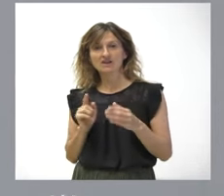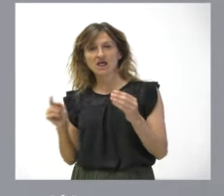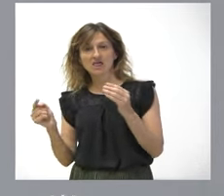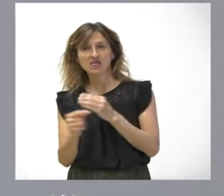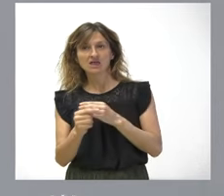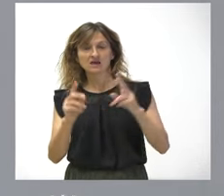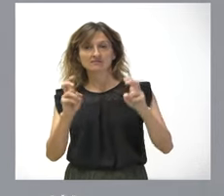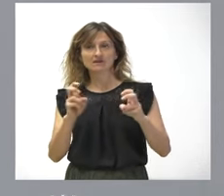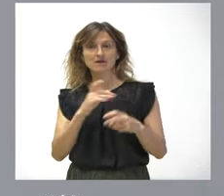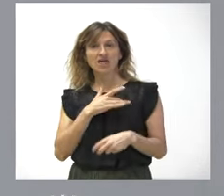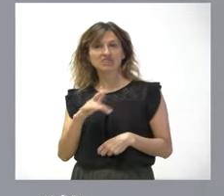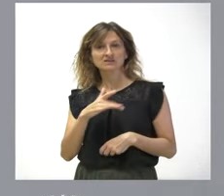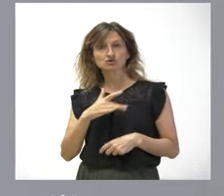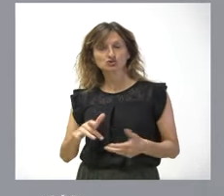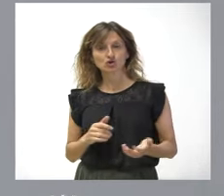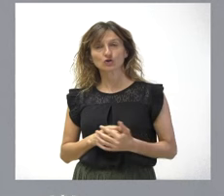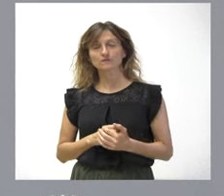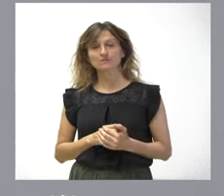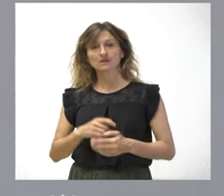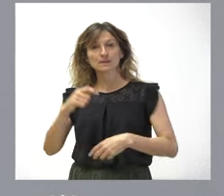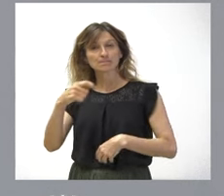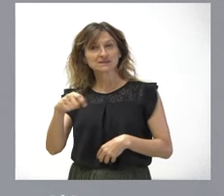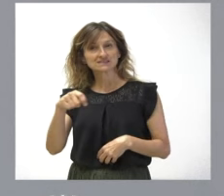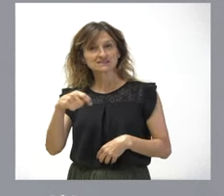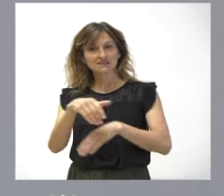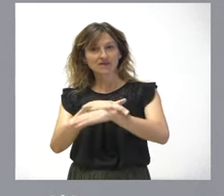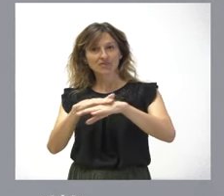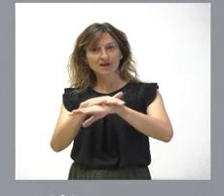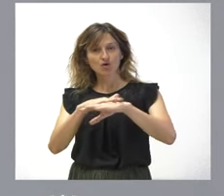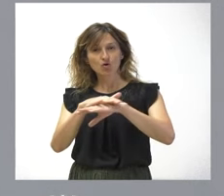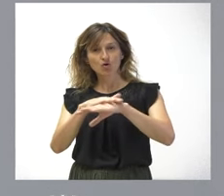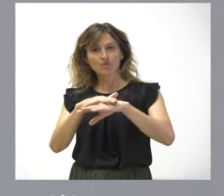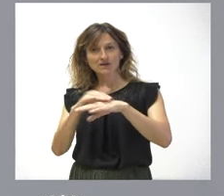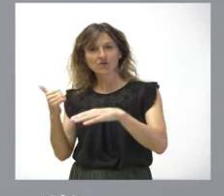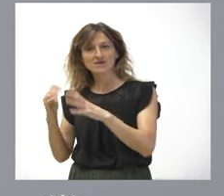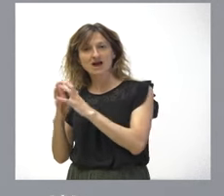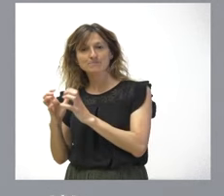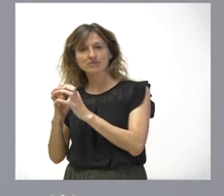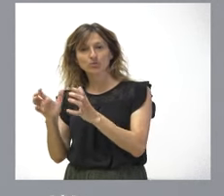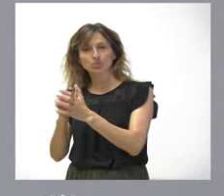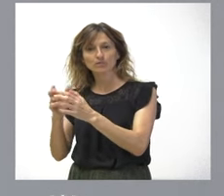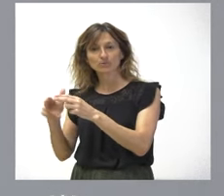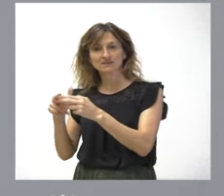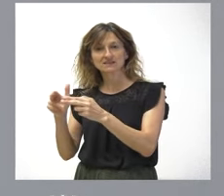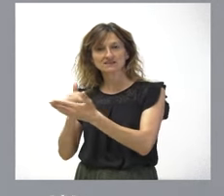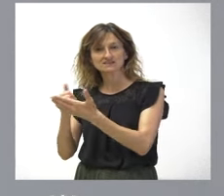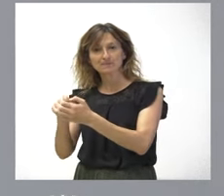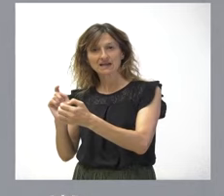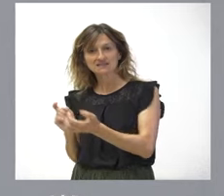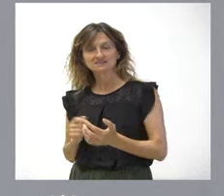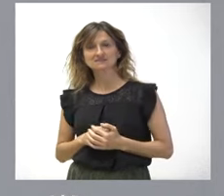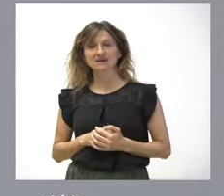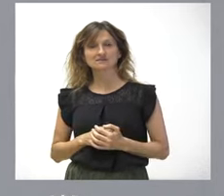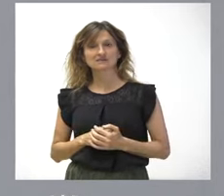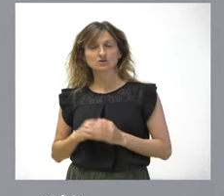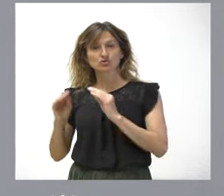vía de la cesión de el presidente del gobierno a esa ambición de esos partidos separatistas Y de esa hoja de